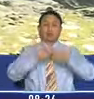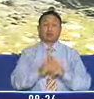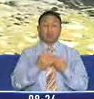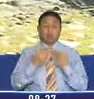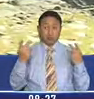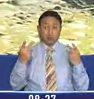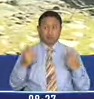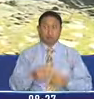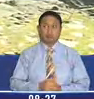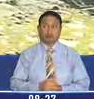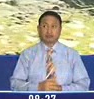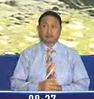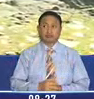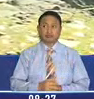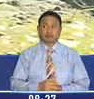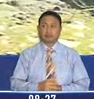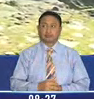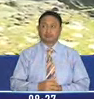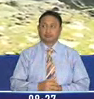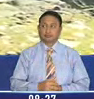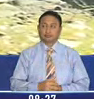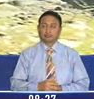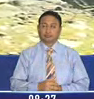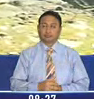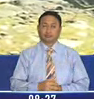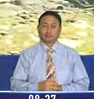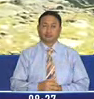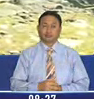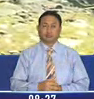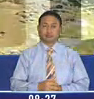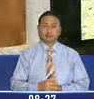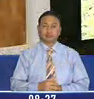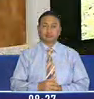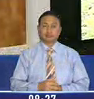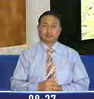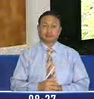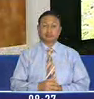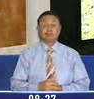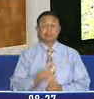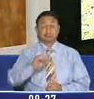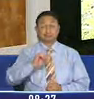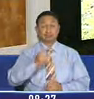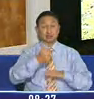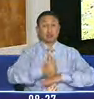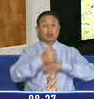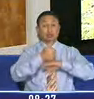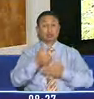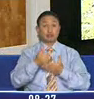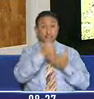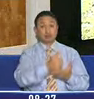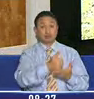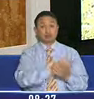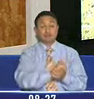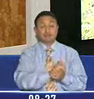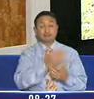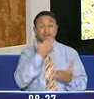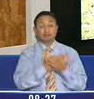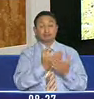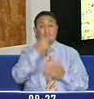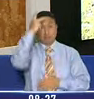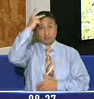obras públicas. Este es el informe, Robert, desde el sur de Quito. Las cocinas de nuestros vecinos. Seguimos trabajo contigo, para toda la autoridad, presidente. Sí, la cadena, gracias. Con